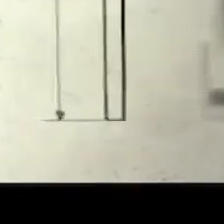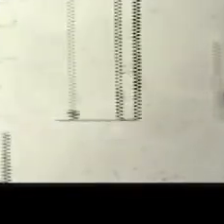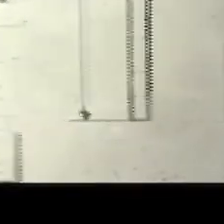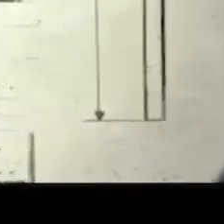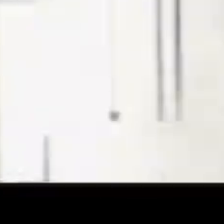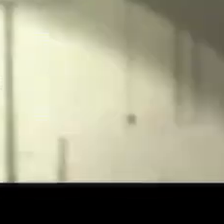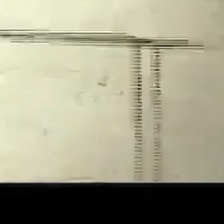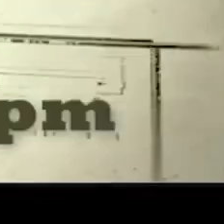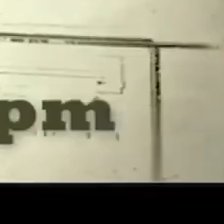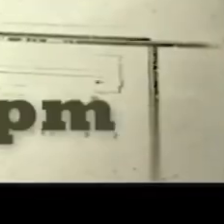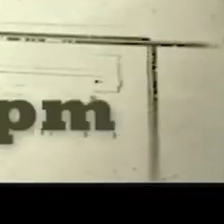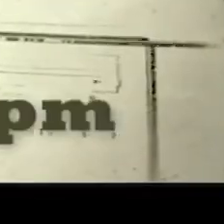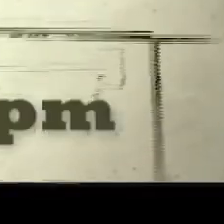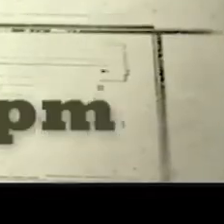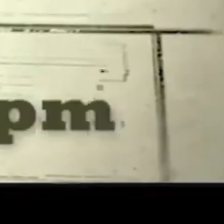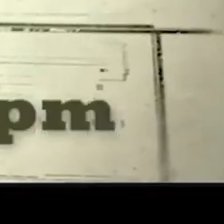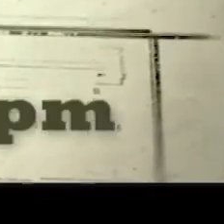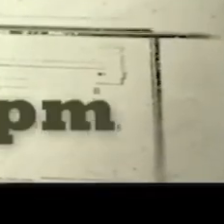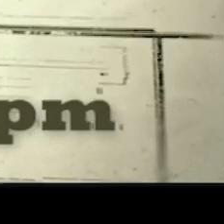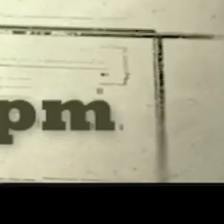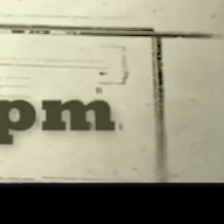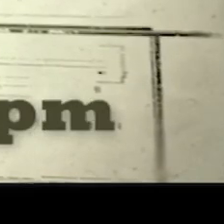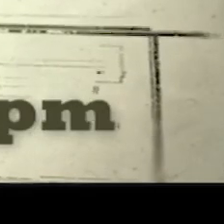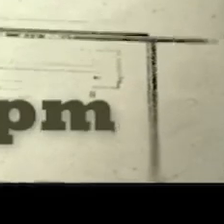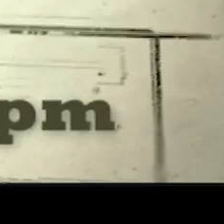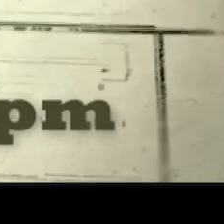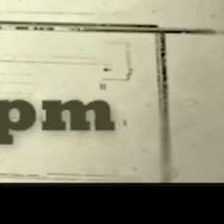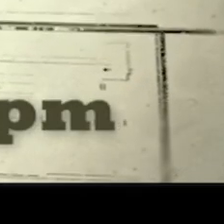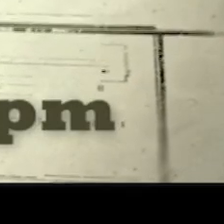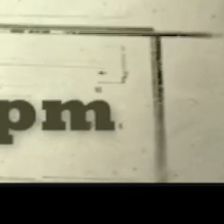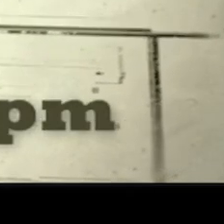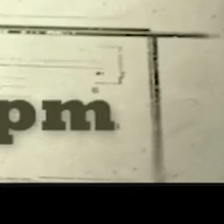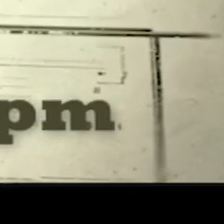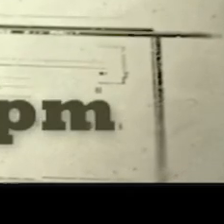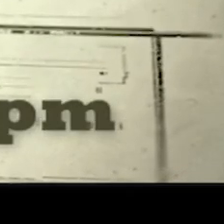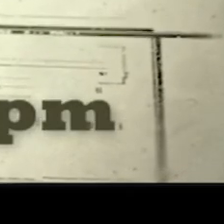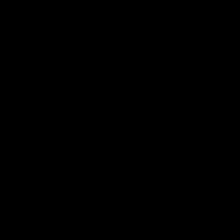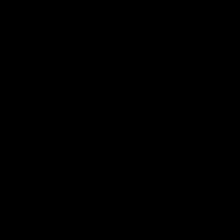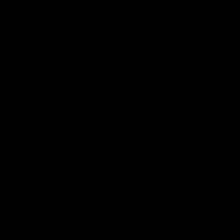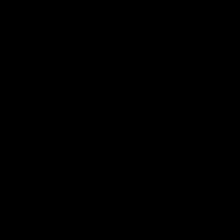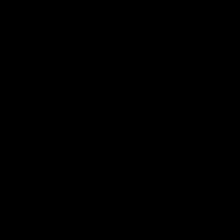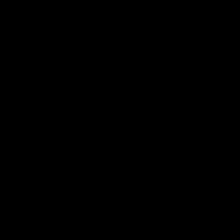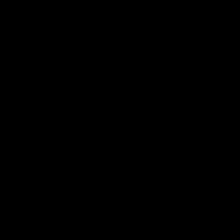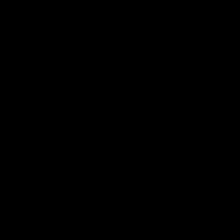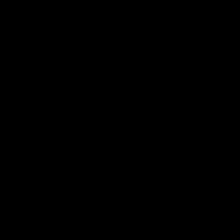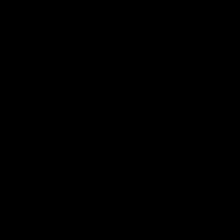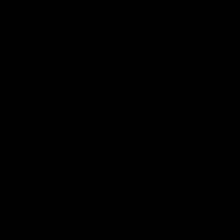5:30 de la tarde, en 13, Costa Rica Televisión.